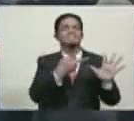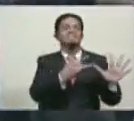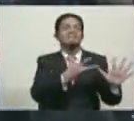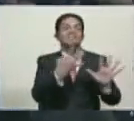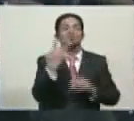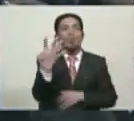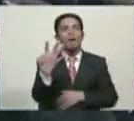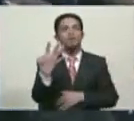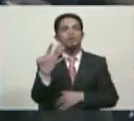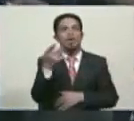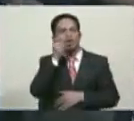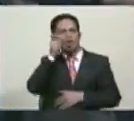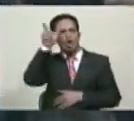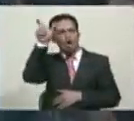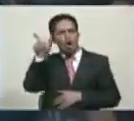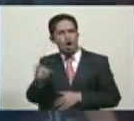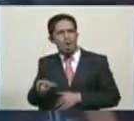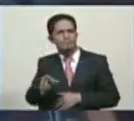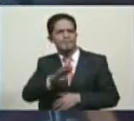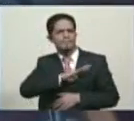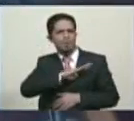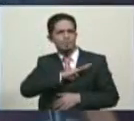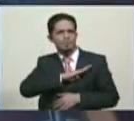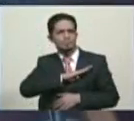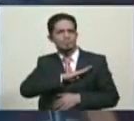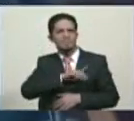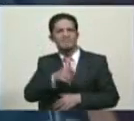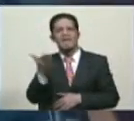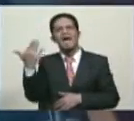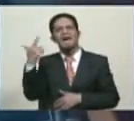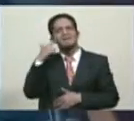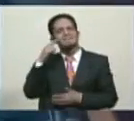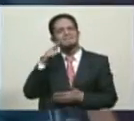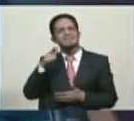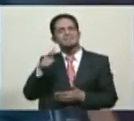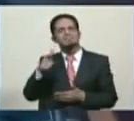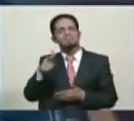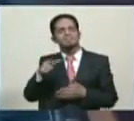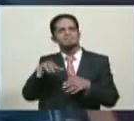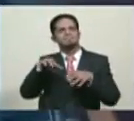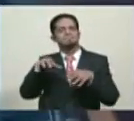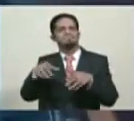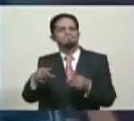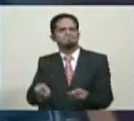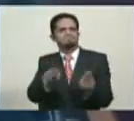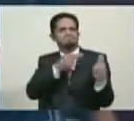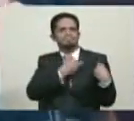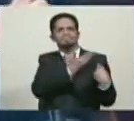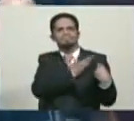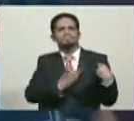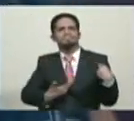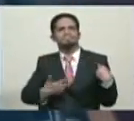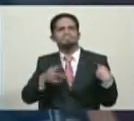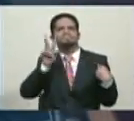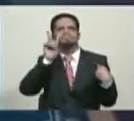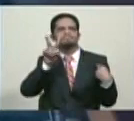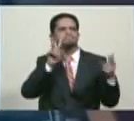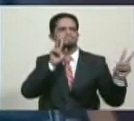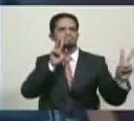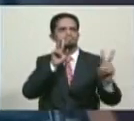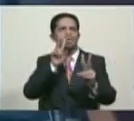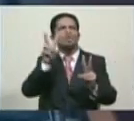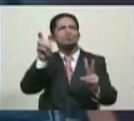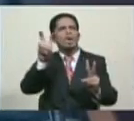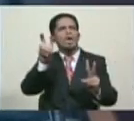1974, un alférez, en los tiempos de toma de posesión presidencial, dijo al ver la llegada del nuevo